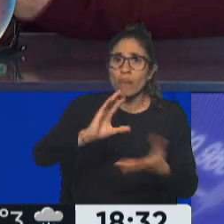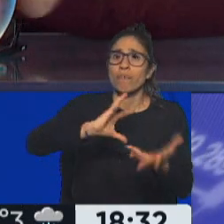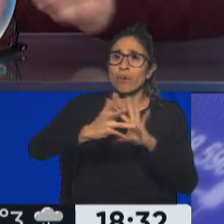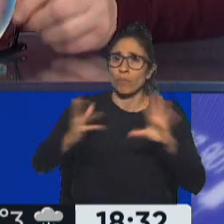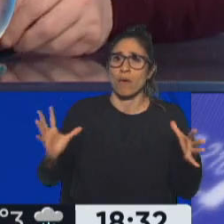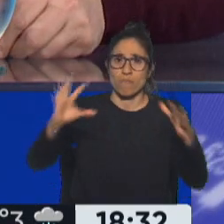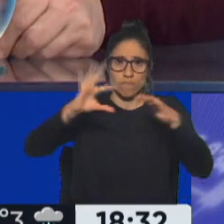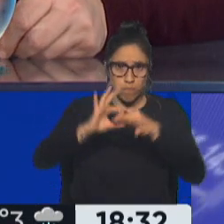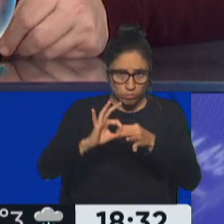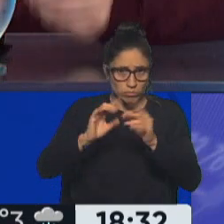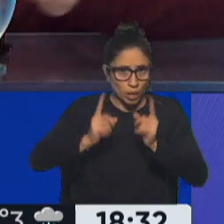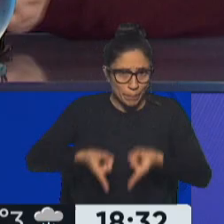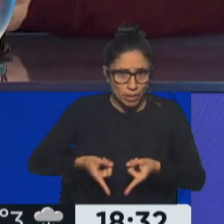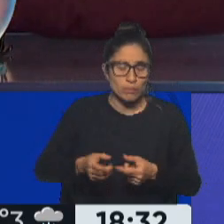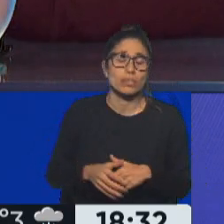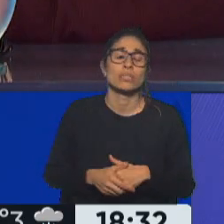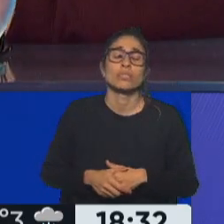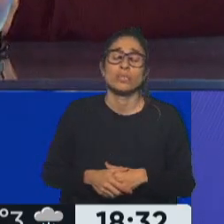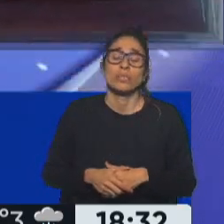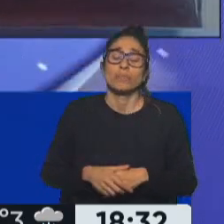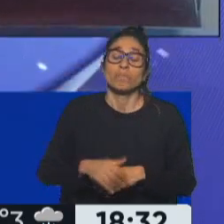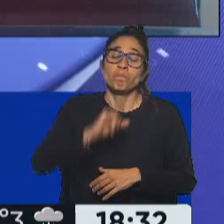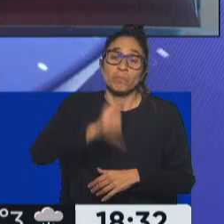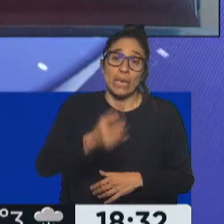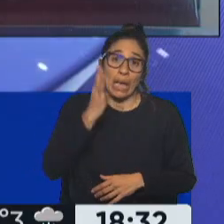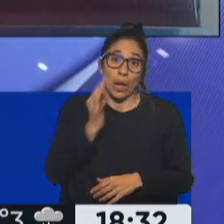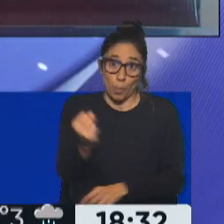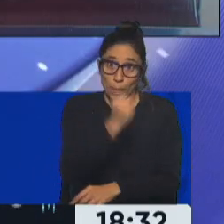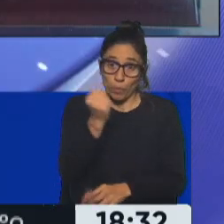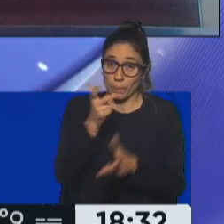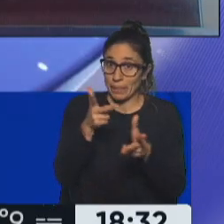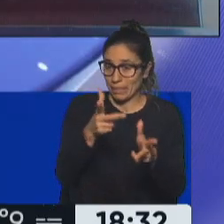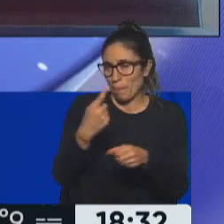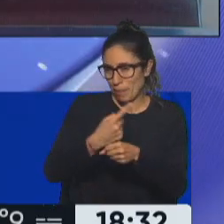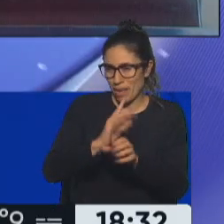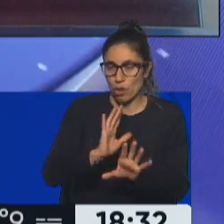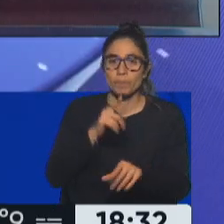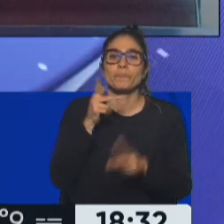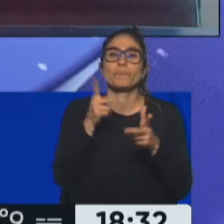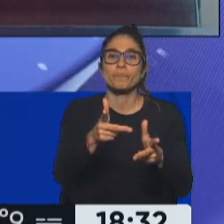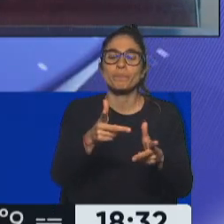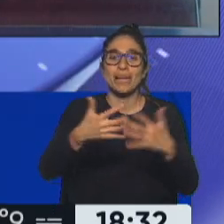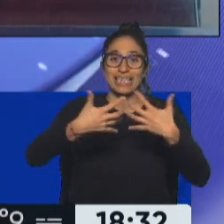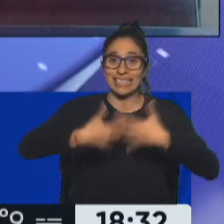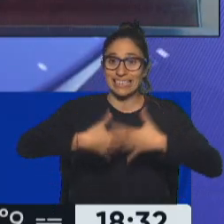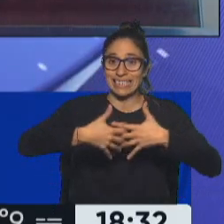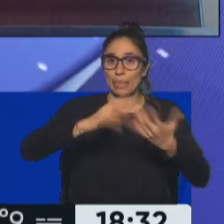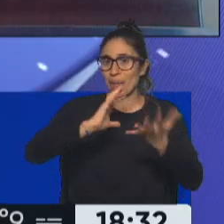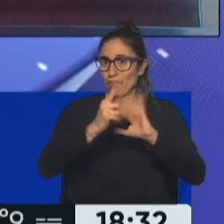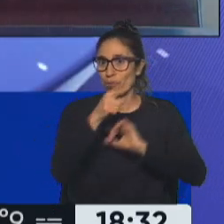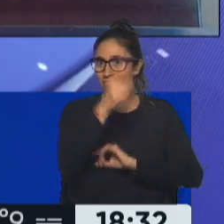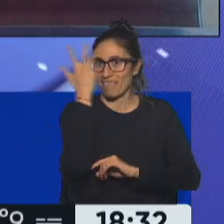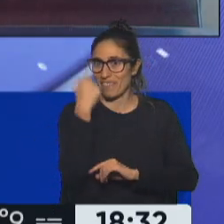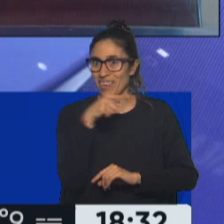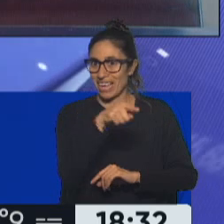una cuestión a señalar primero es que el sistema político francés es un sistema hiperpresidencialista.